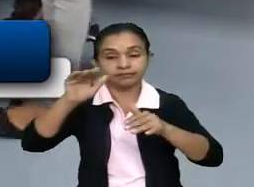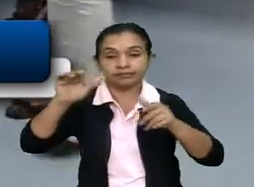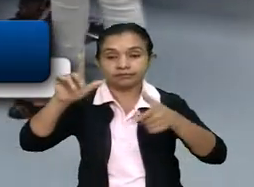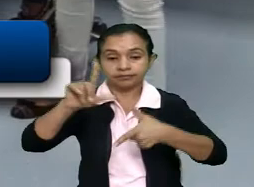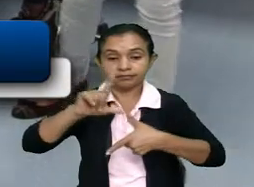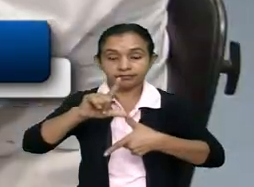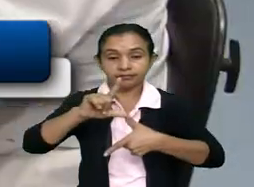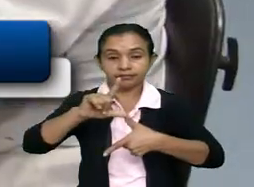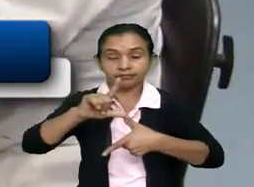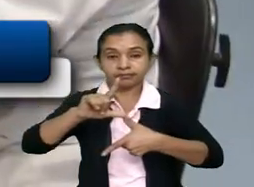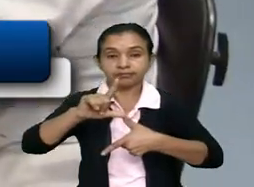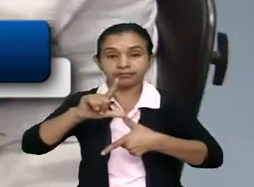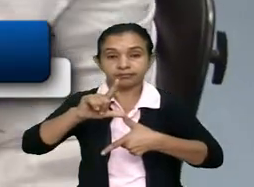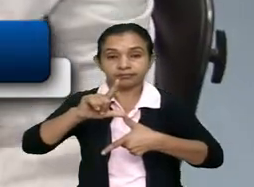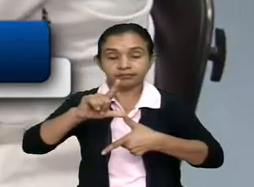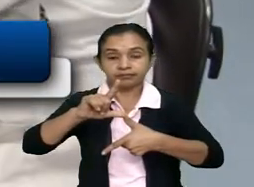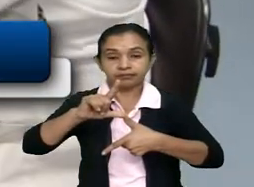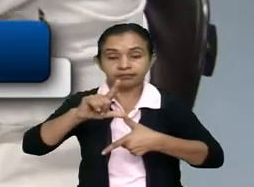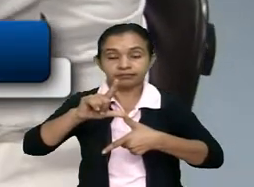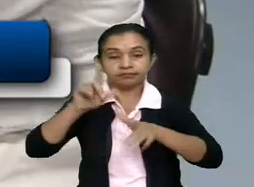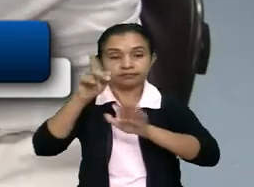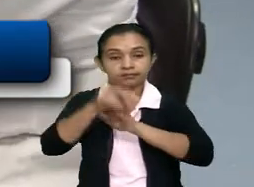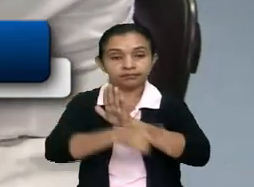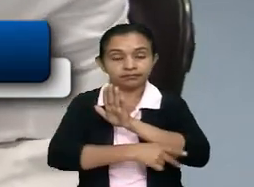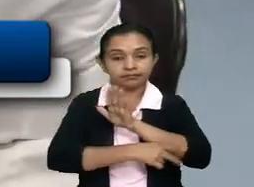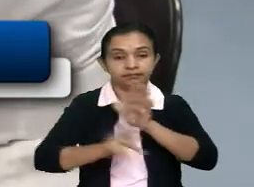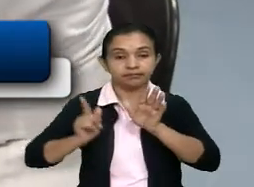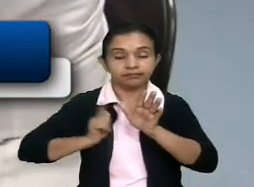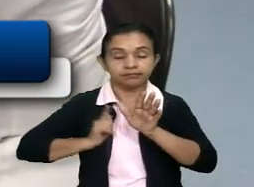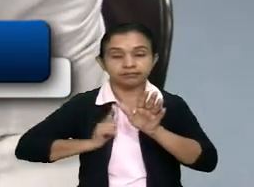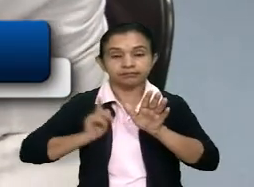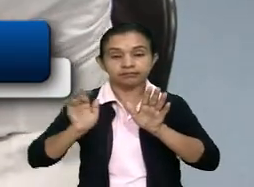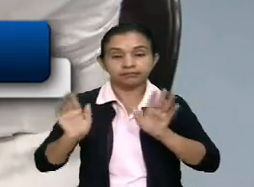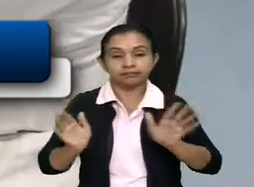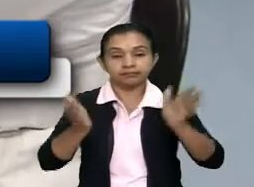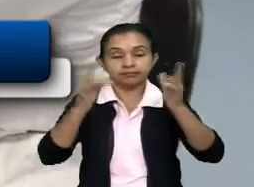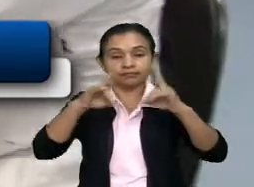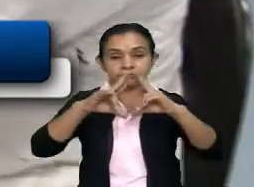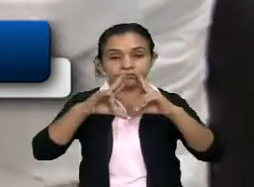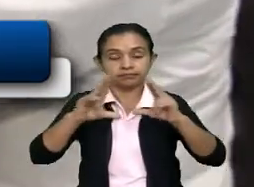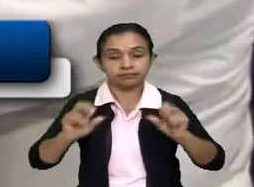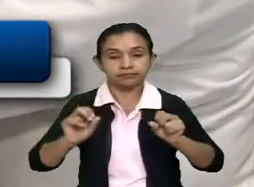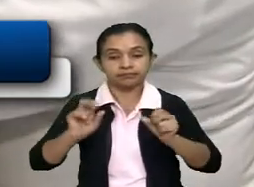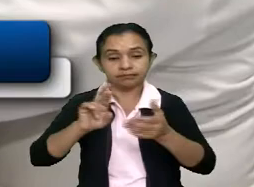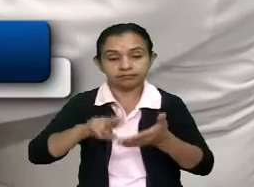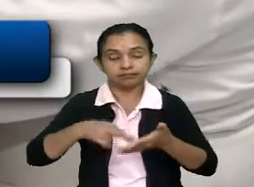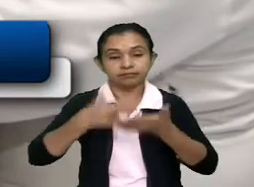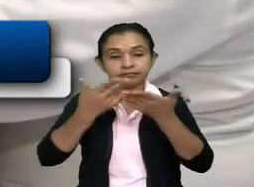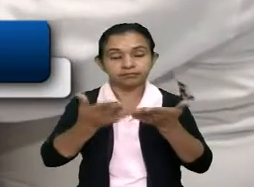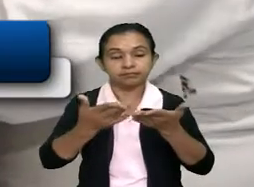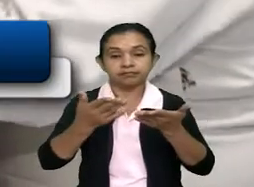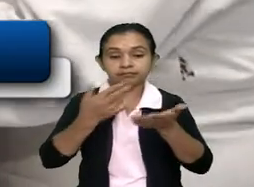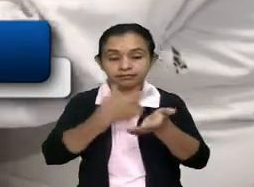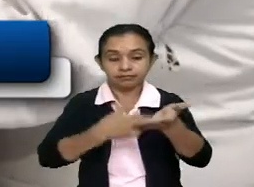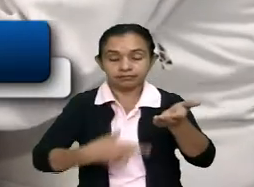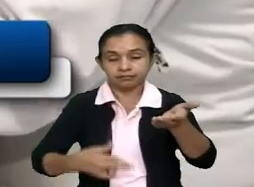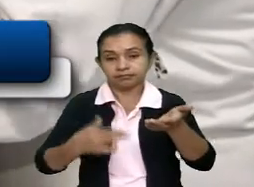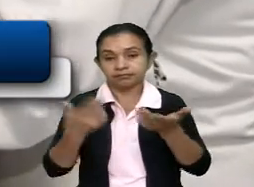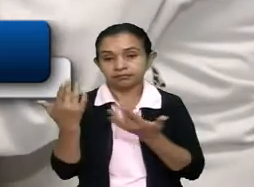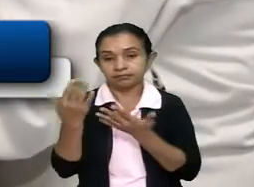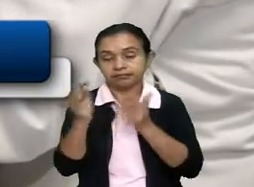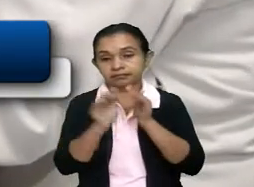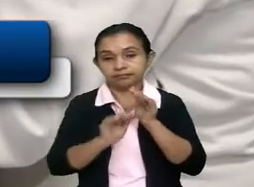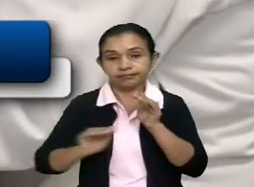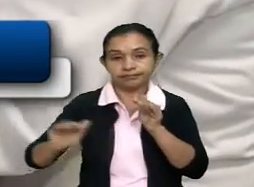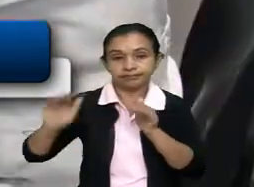verás son un par de países nada más que tiene un índice mayor que nicaragua ende en donación y esperamos mejorar lo más todavía